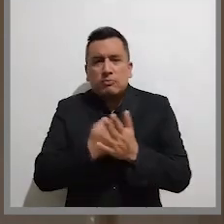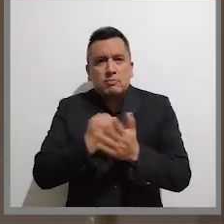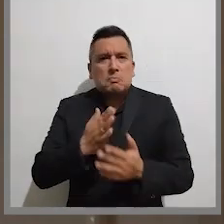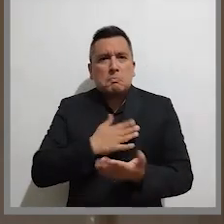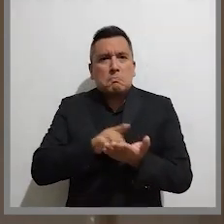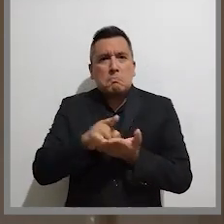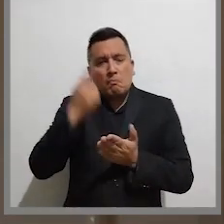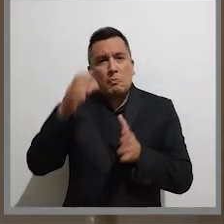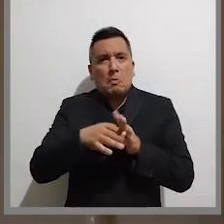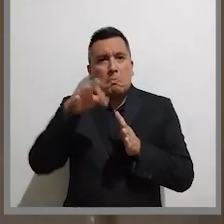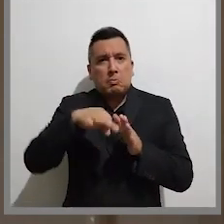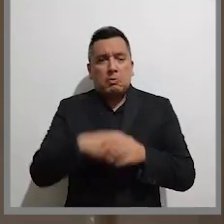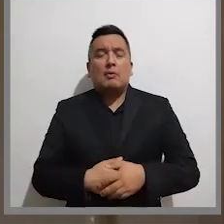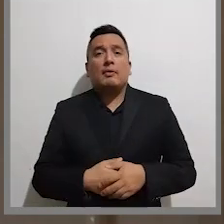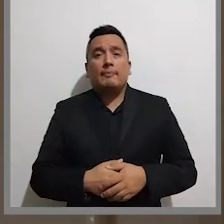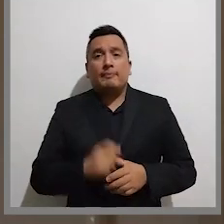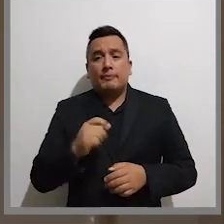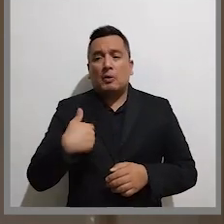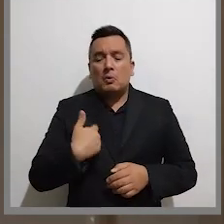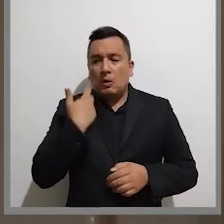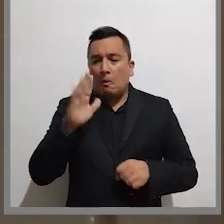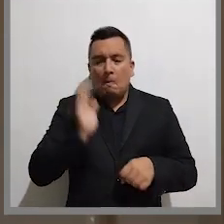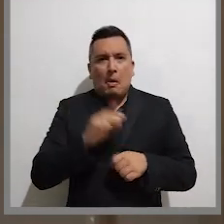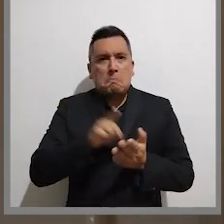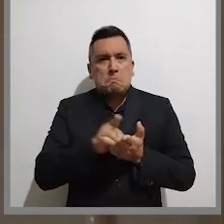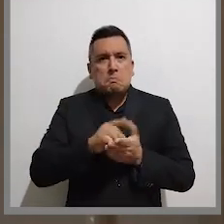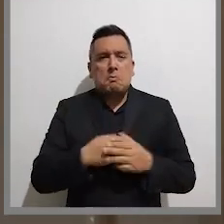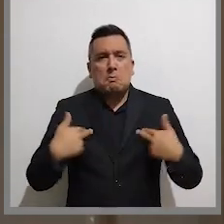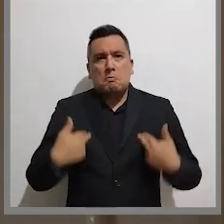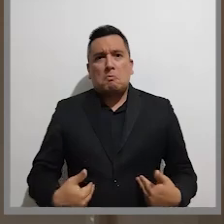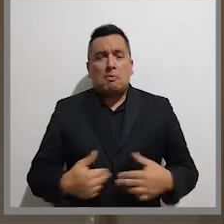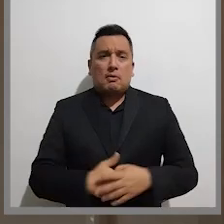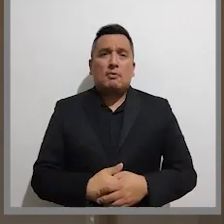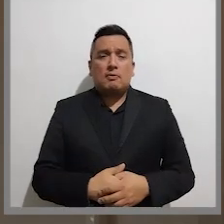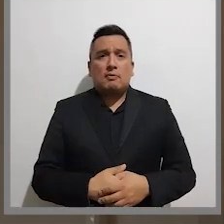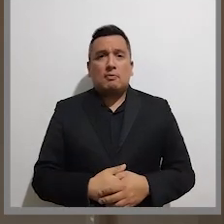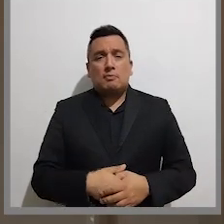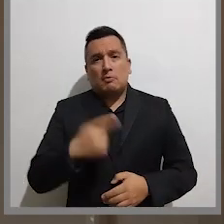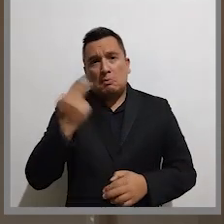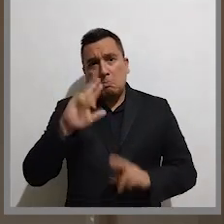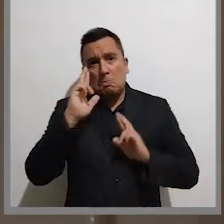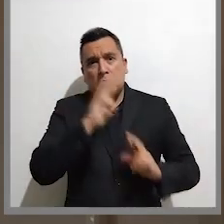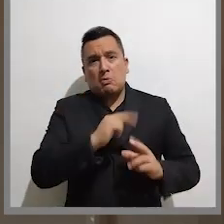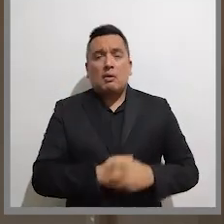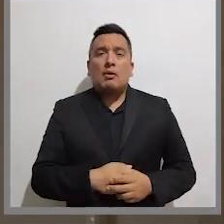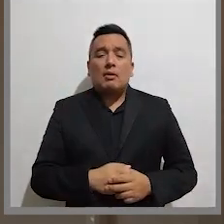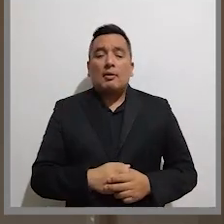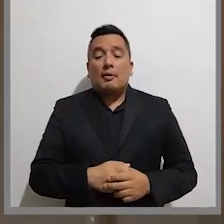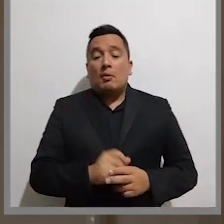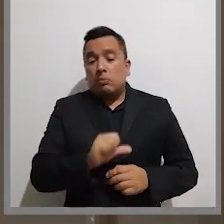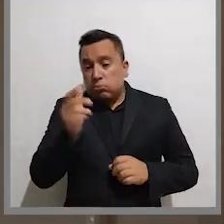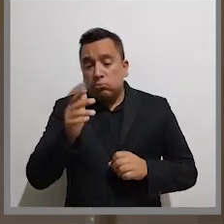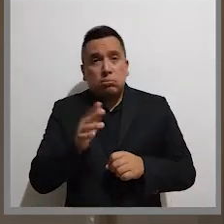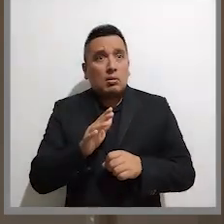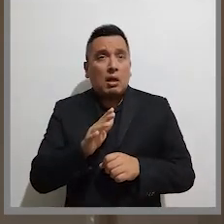implicaba no solo el derecho al voto, sino la obtención de más derechos pues humanos y sociales, ¿no?, y su reconocimiento. Y